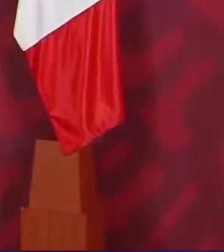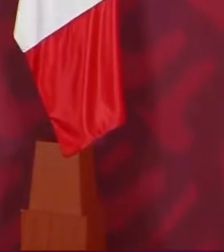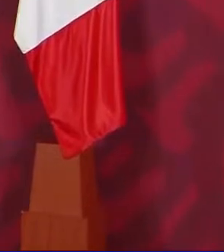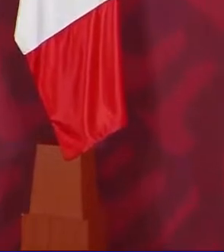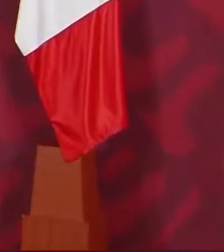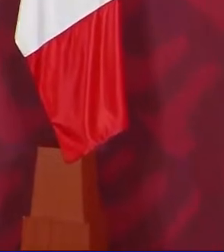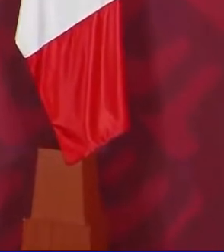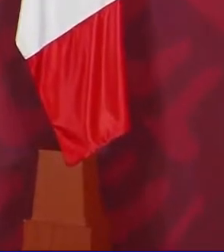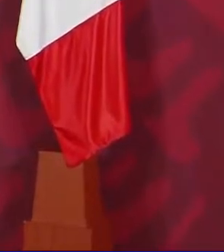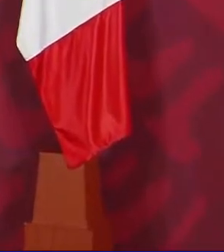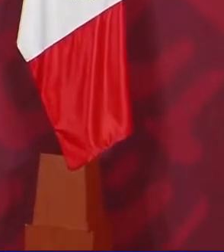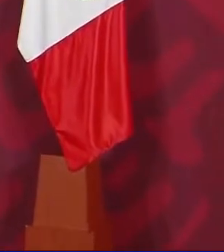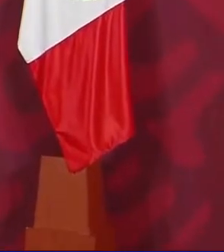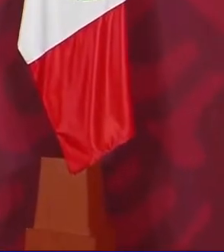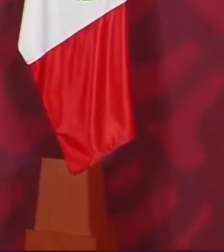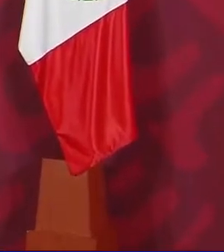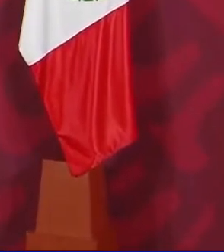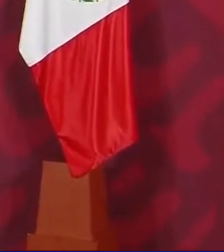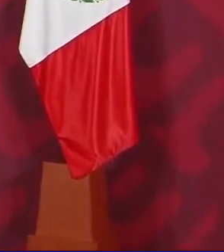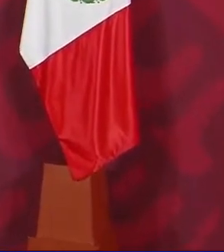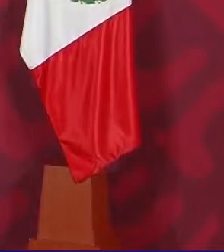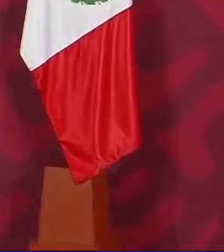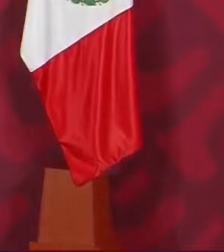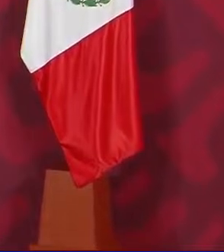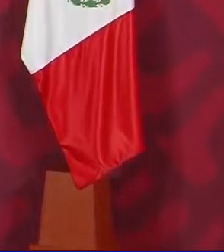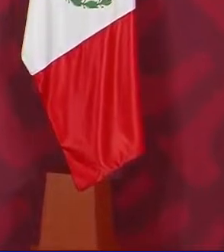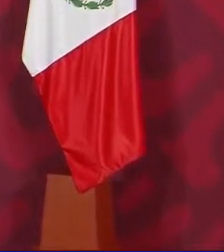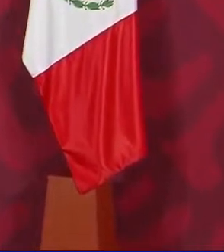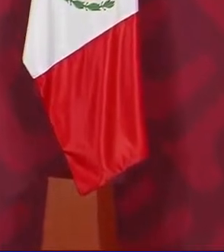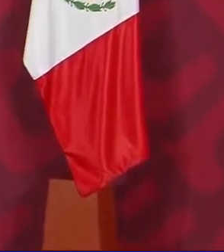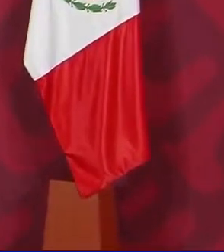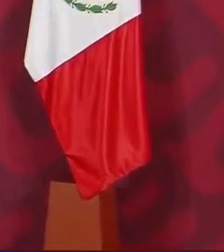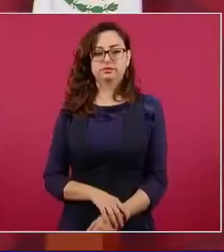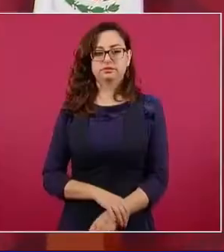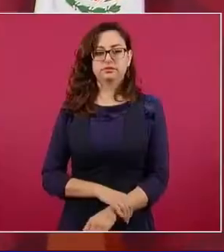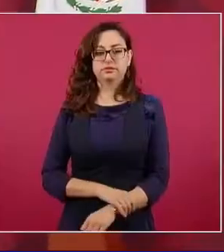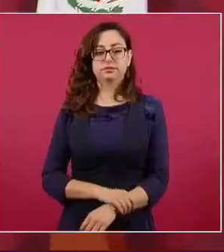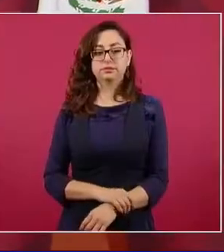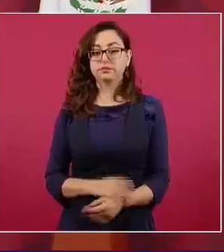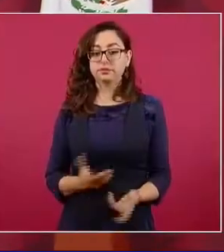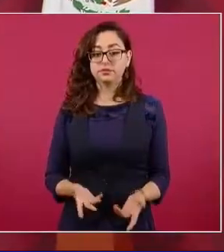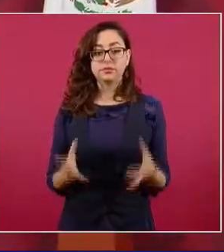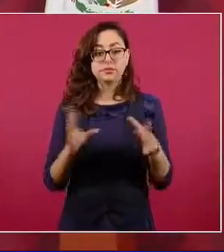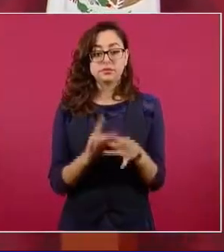la Fiscalía General y que no podemos